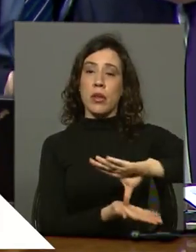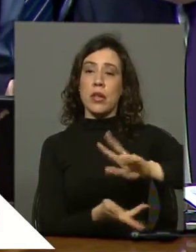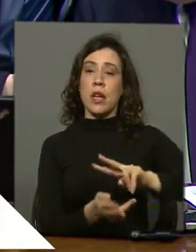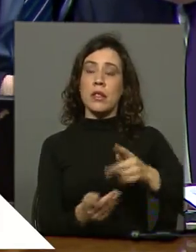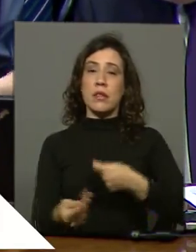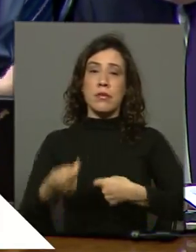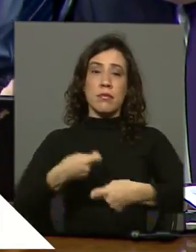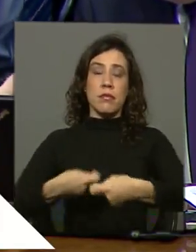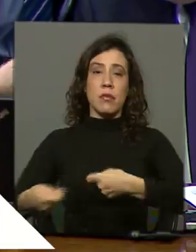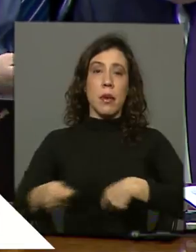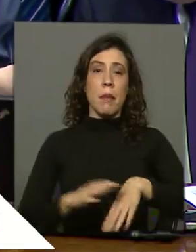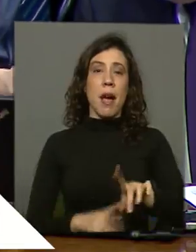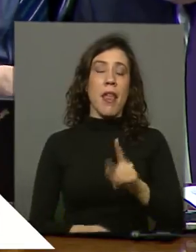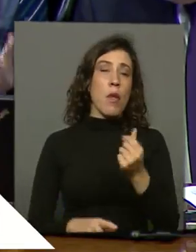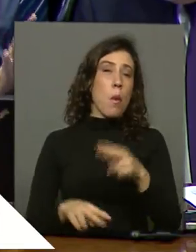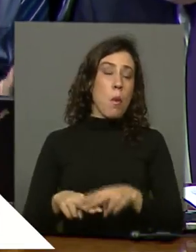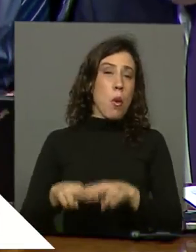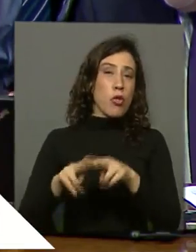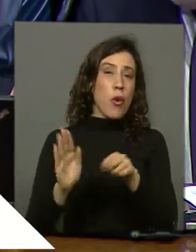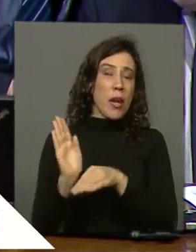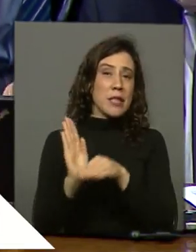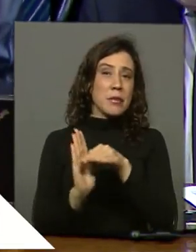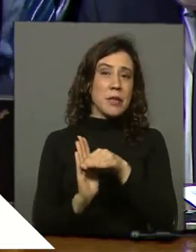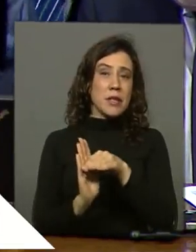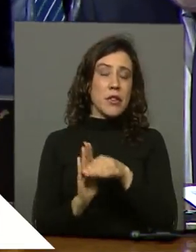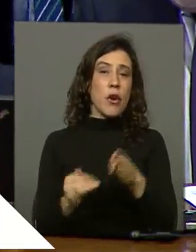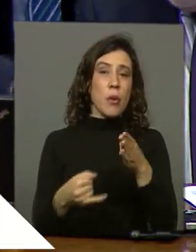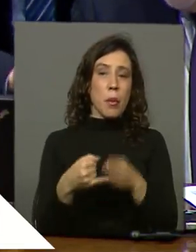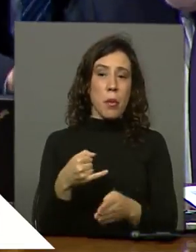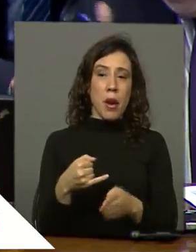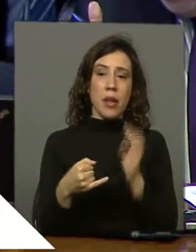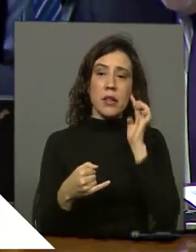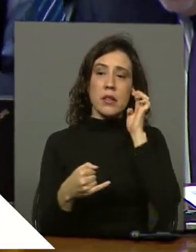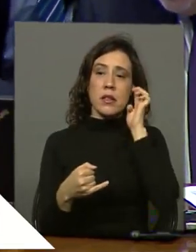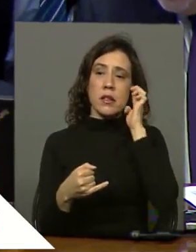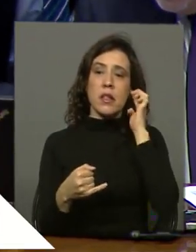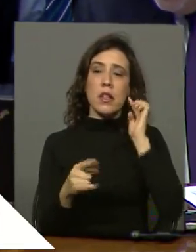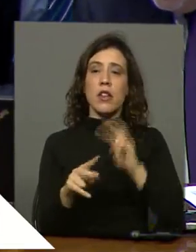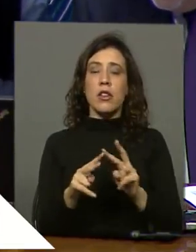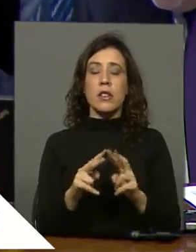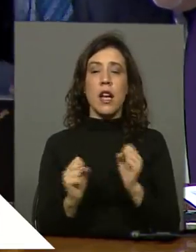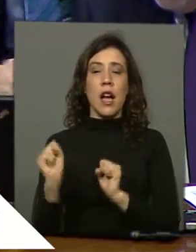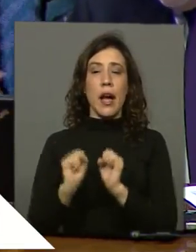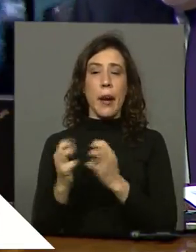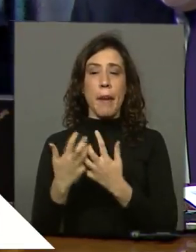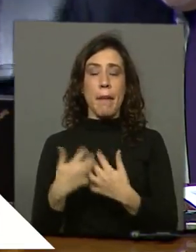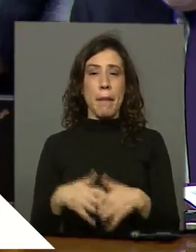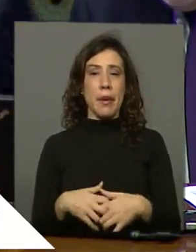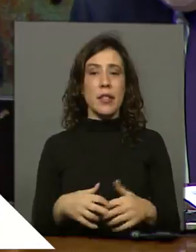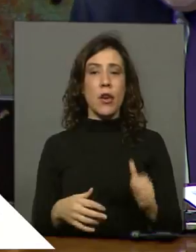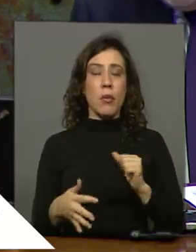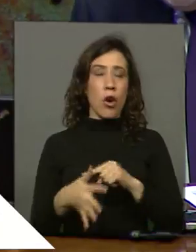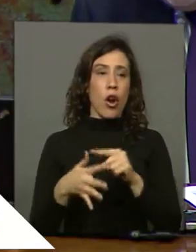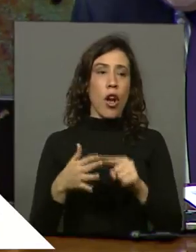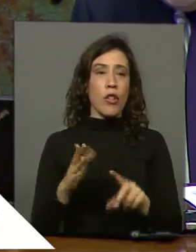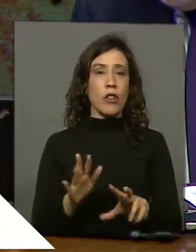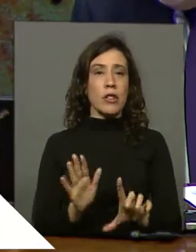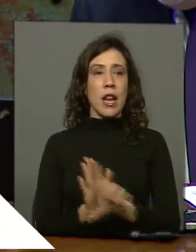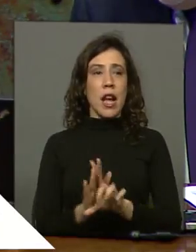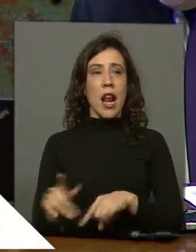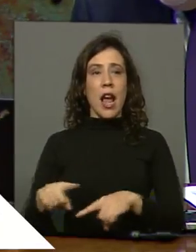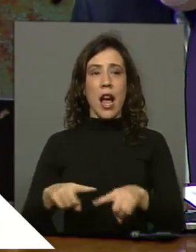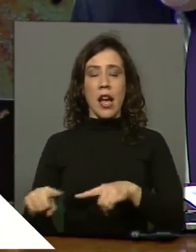transacciones superóneas a un cierto monto dentro de un cierto plazo y que no se apliquen a empresas y cumpliendo con los demás requisitos legales y